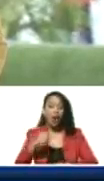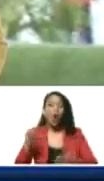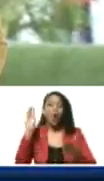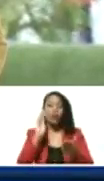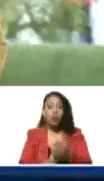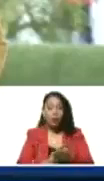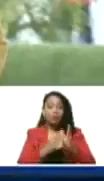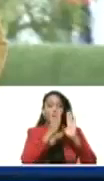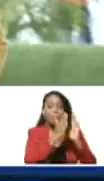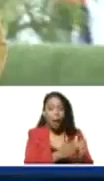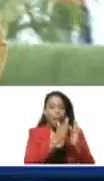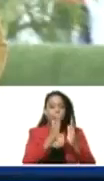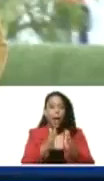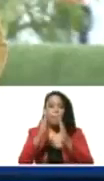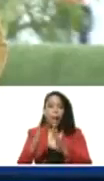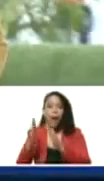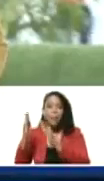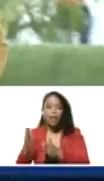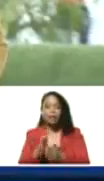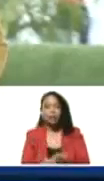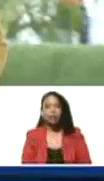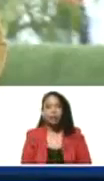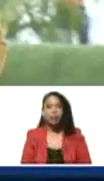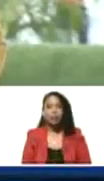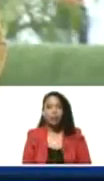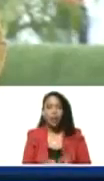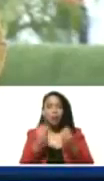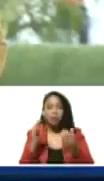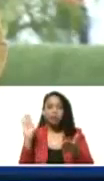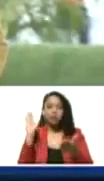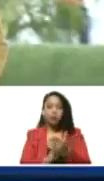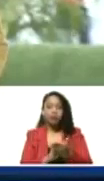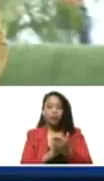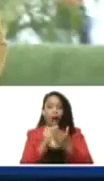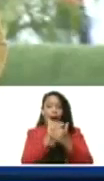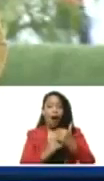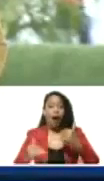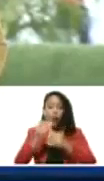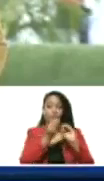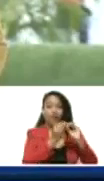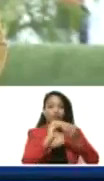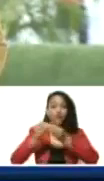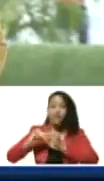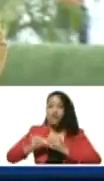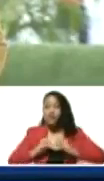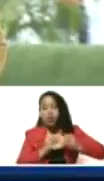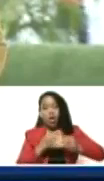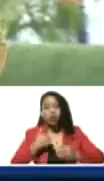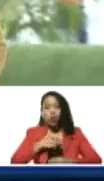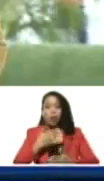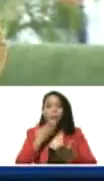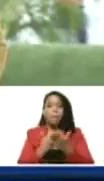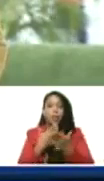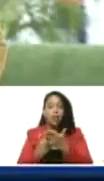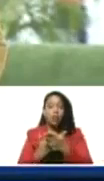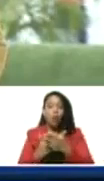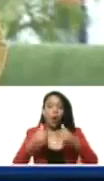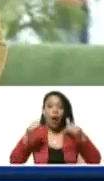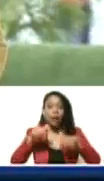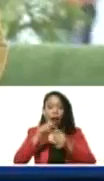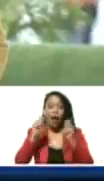reorientarse, replanificarse, para ponerse a la altura, bueno, de lo que nos está exigiendo esta coyuntura